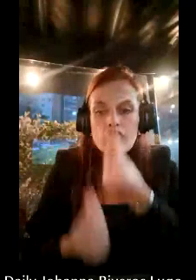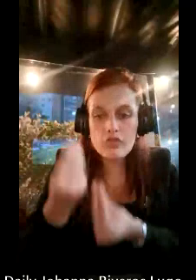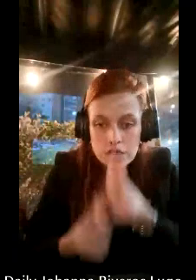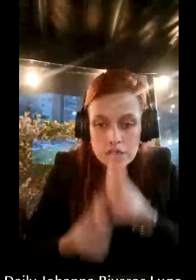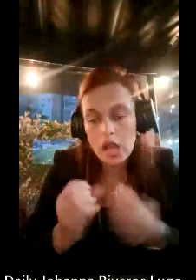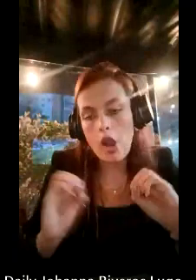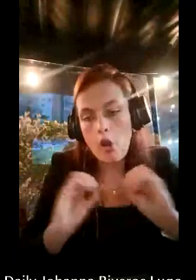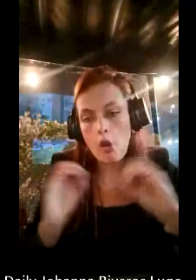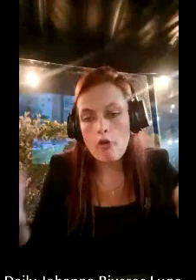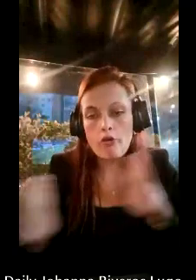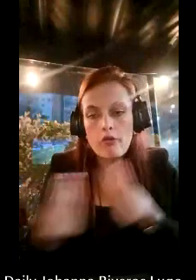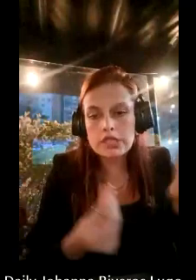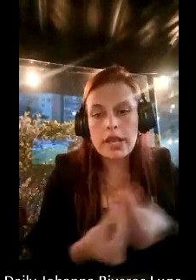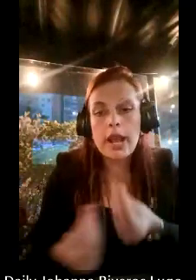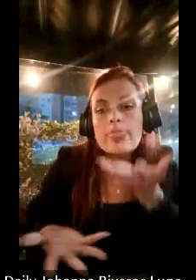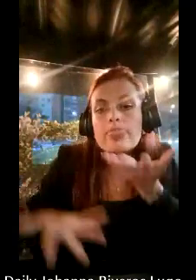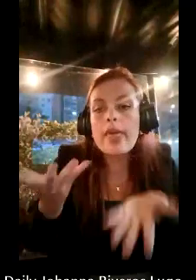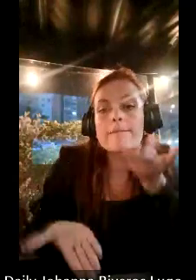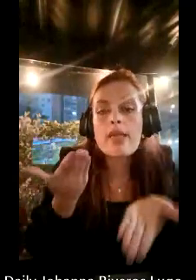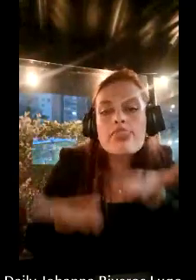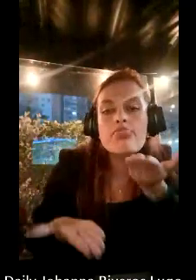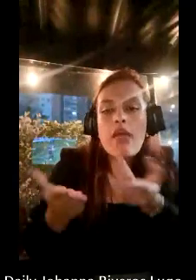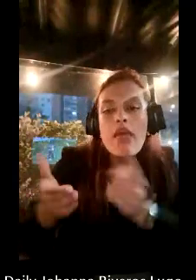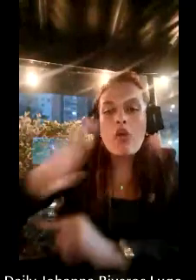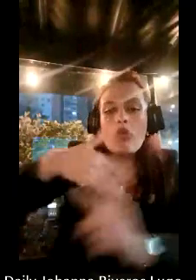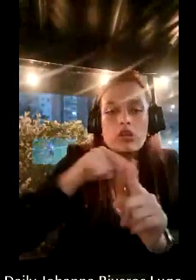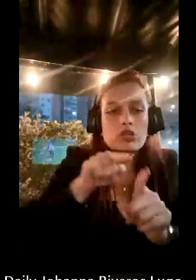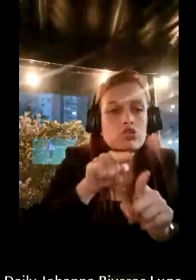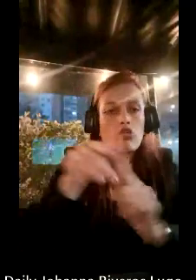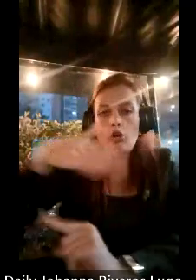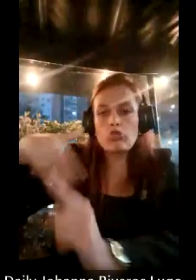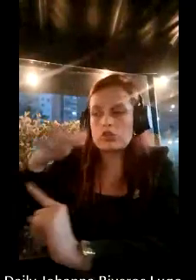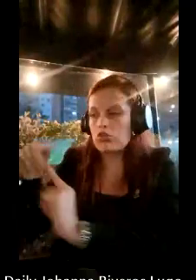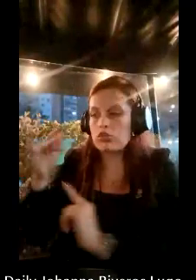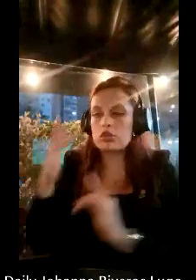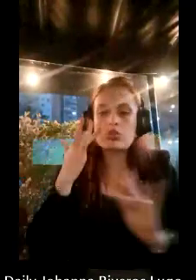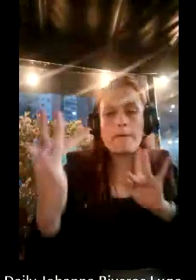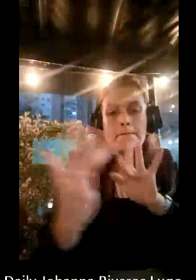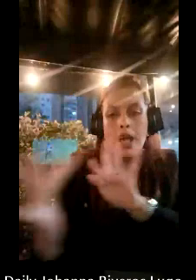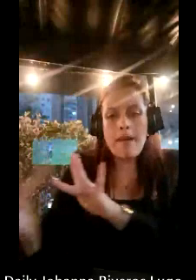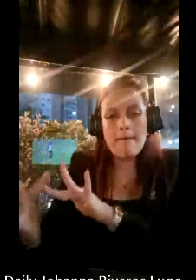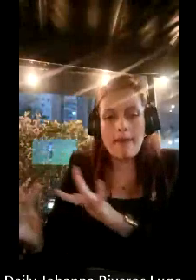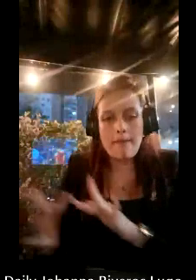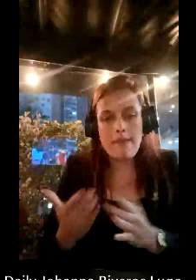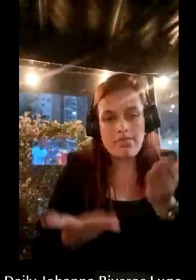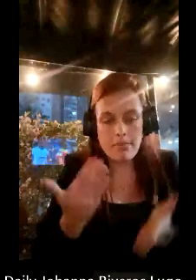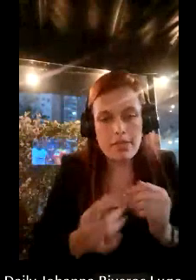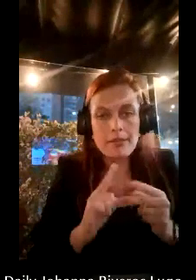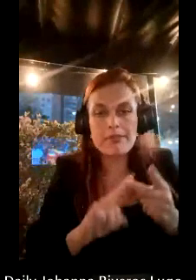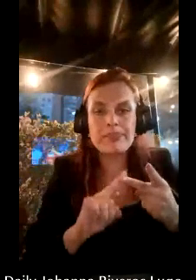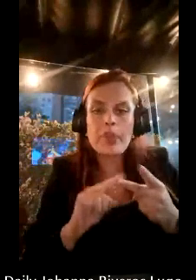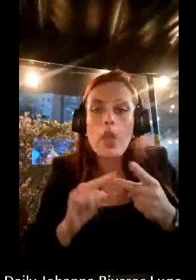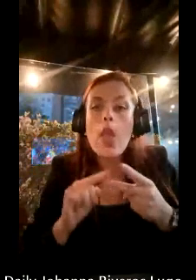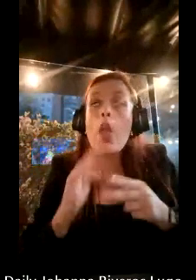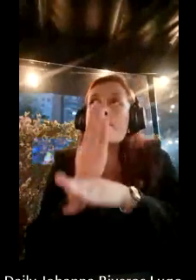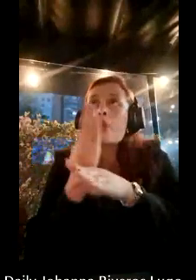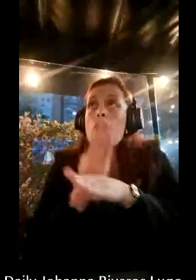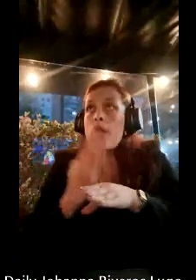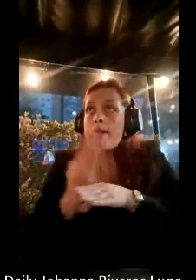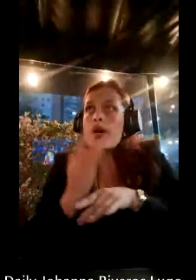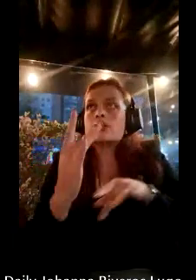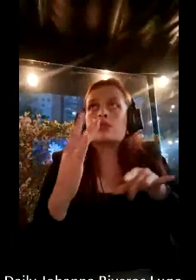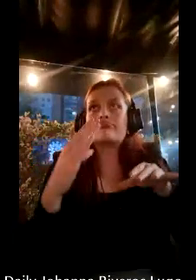contexto. El segundo es solucionar problemas asociados con los sectores productivos con base